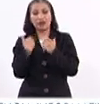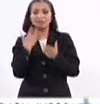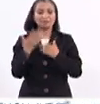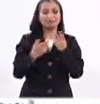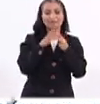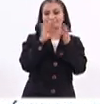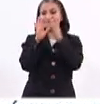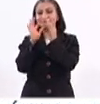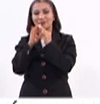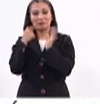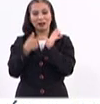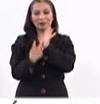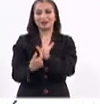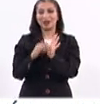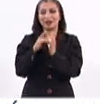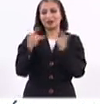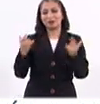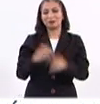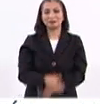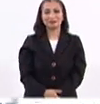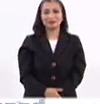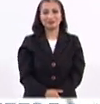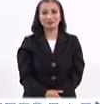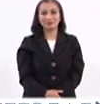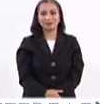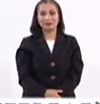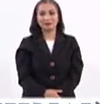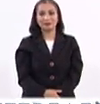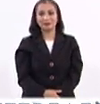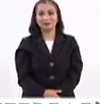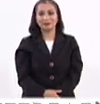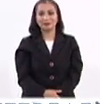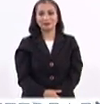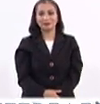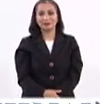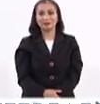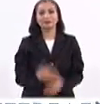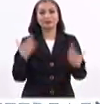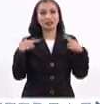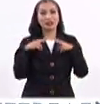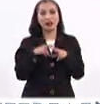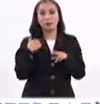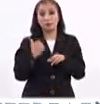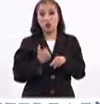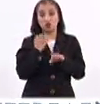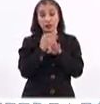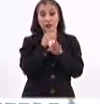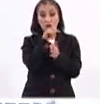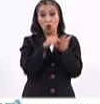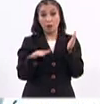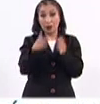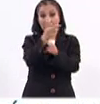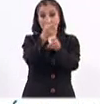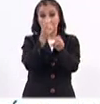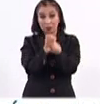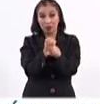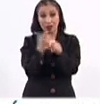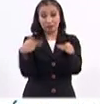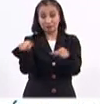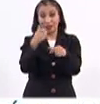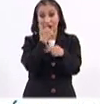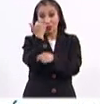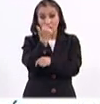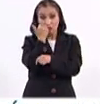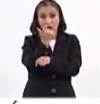soltado un poco más para presentarlo, el trabajo. Claro, fundamental el apoyo de los padres. Maestra, pues aproveche este espacio para invitar a